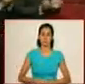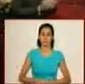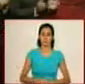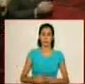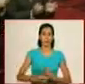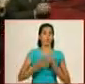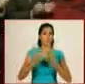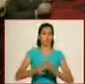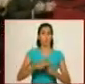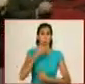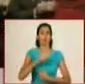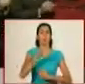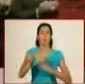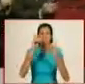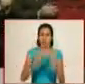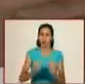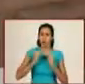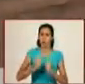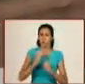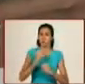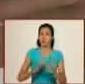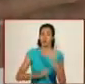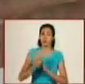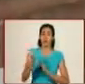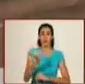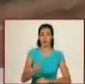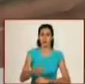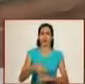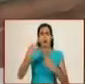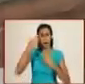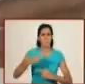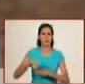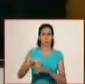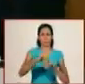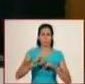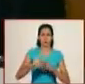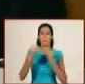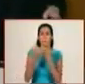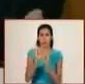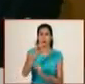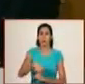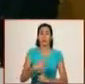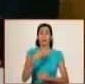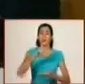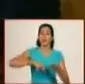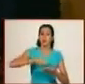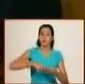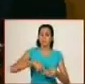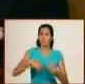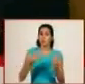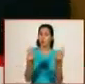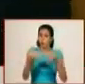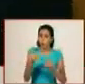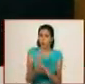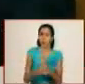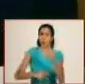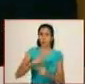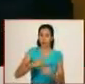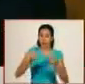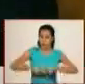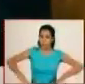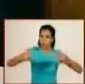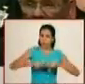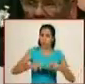Con voluntad política y la firme decisión de desarrollar al país bajo condiciones de respeto a la soberanía, fueron suscritos estos convenios para la exploración y producción de